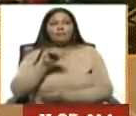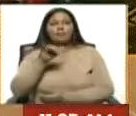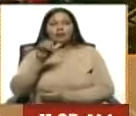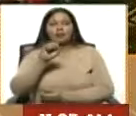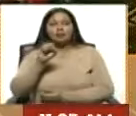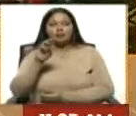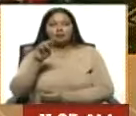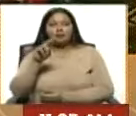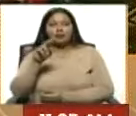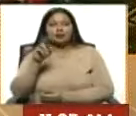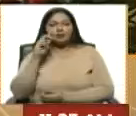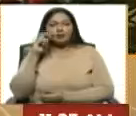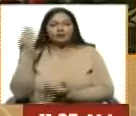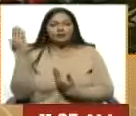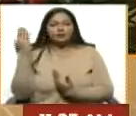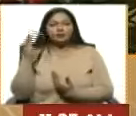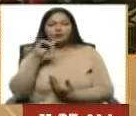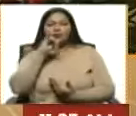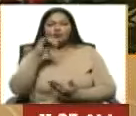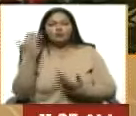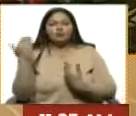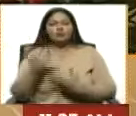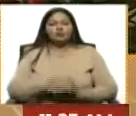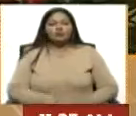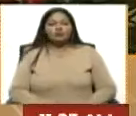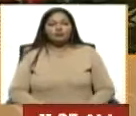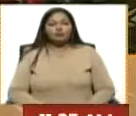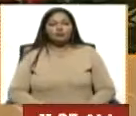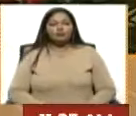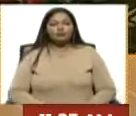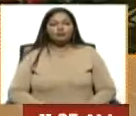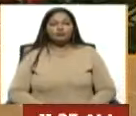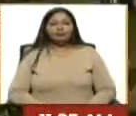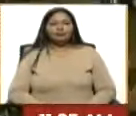Patricia Bolívar para darnos información al respecto. Meisber, adelante, buen día, te escuchamos.